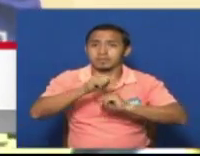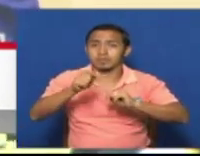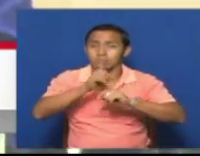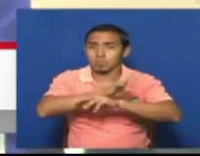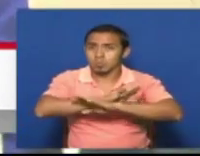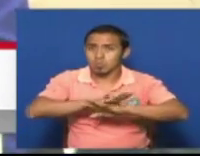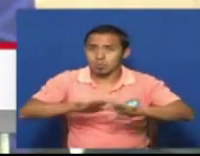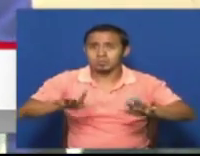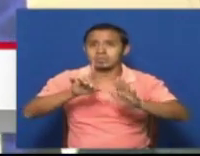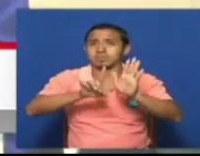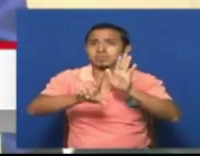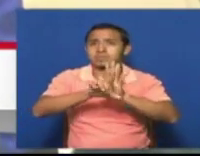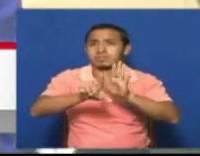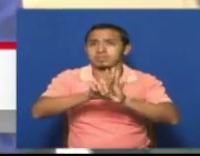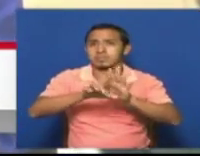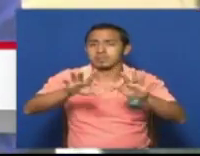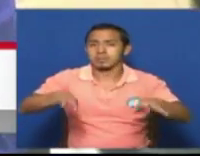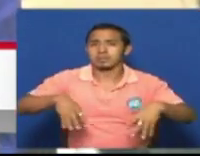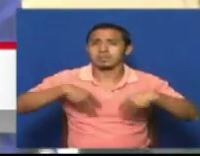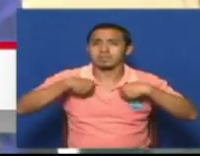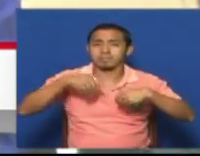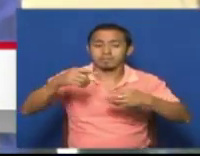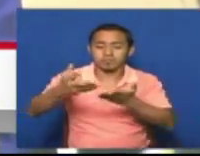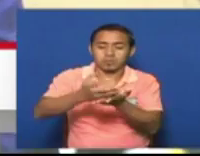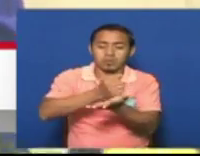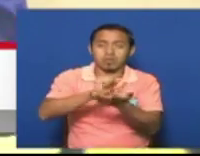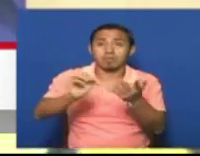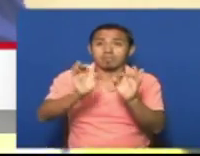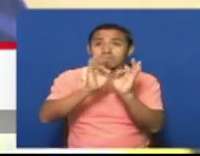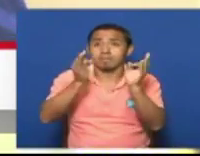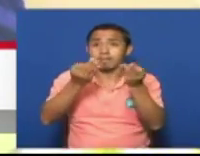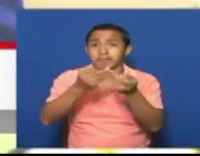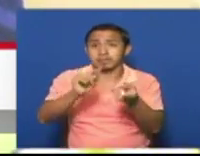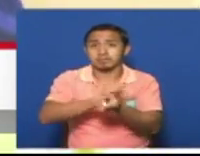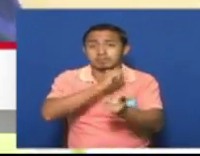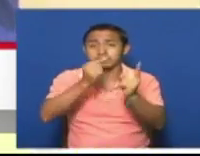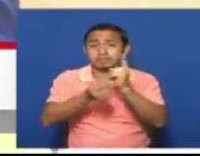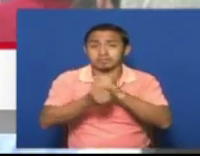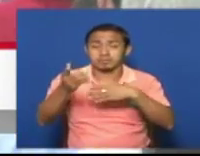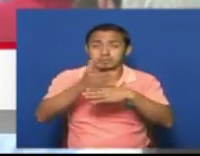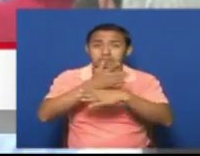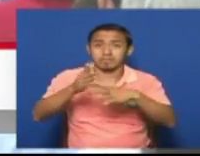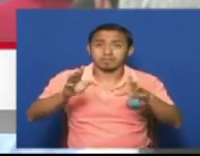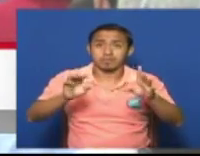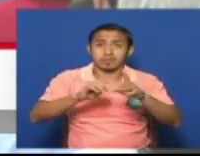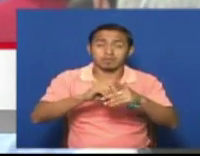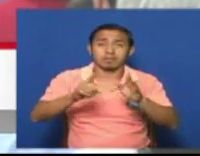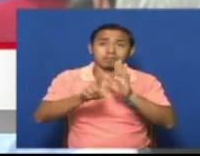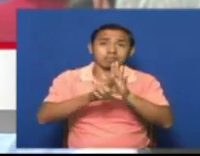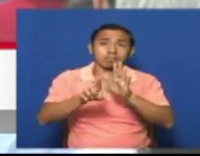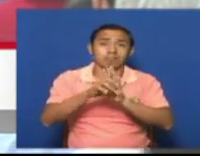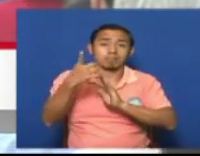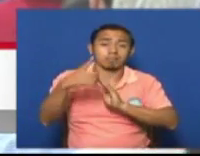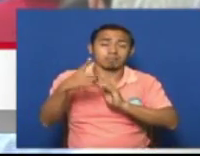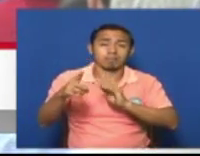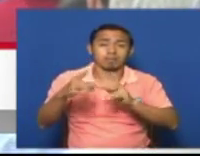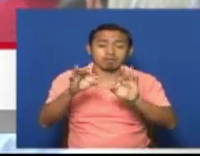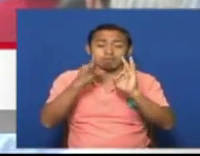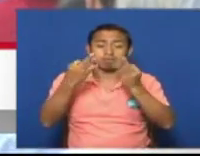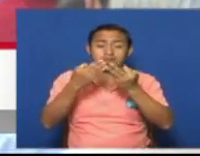últimas leyes que hemos aprobado el código de familia traduce todos los derechos de familia que están